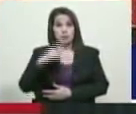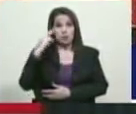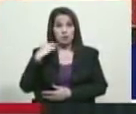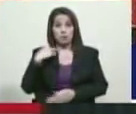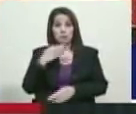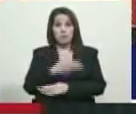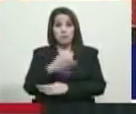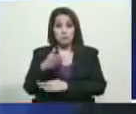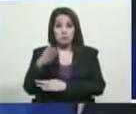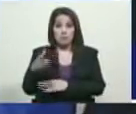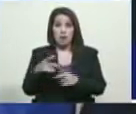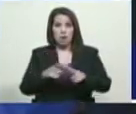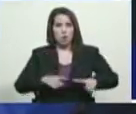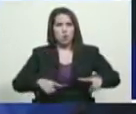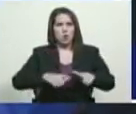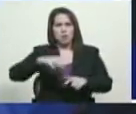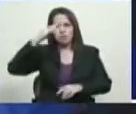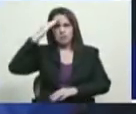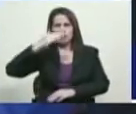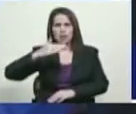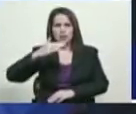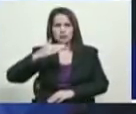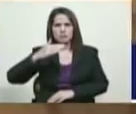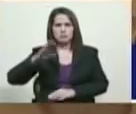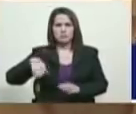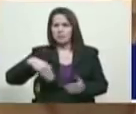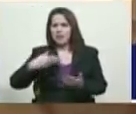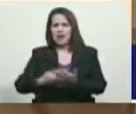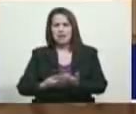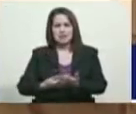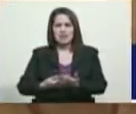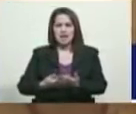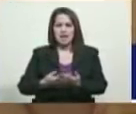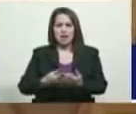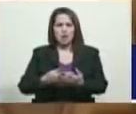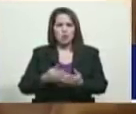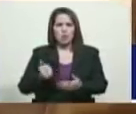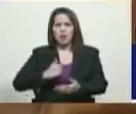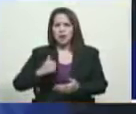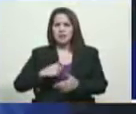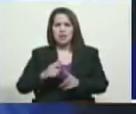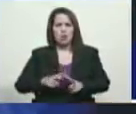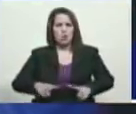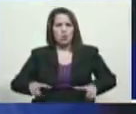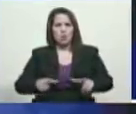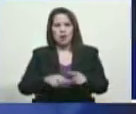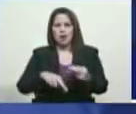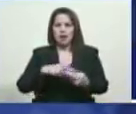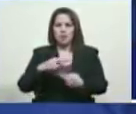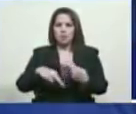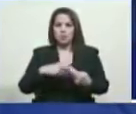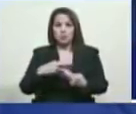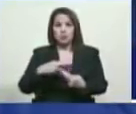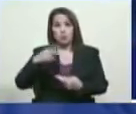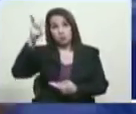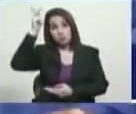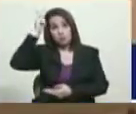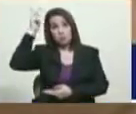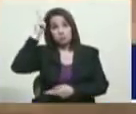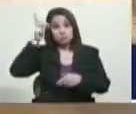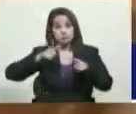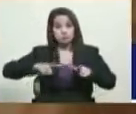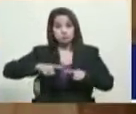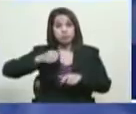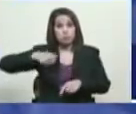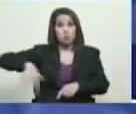trabajo, hasta las guarniciones militares, hasta los centros de reclusión, hasta los pueblos indígenas, es decir, la municipalización de la educación